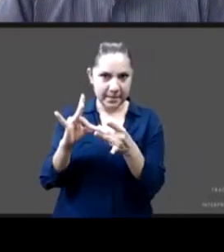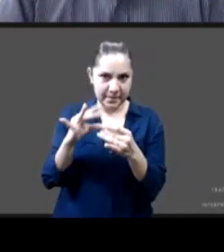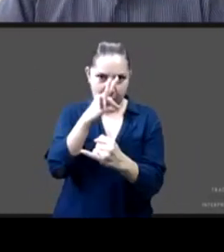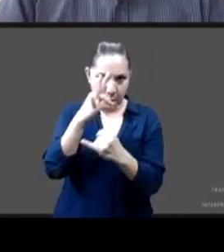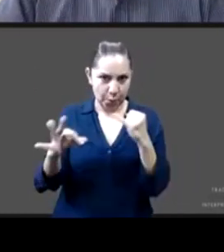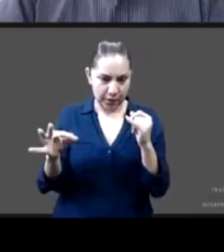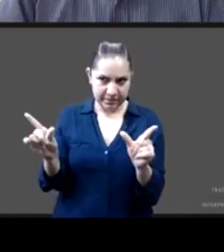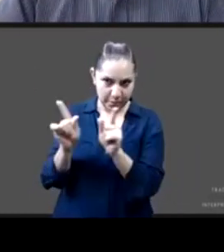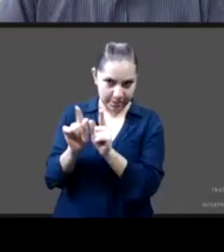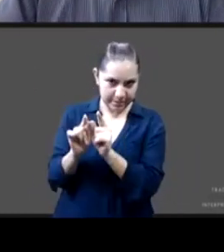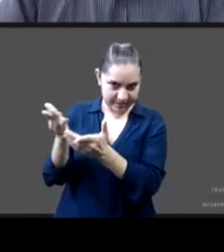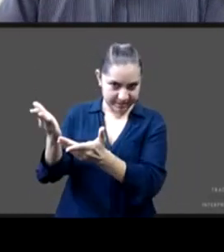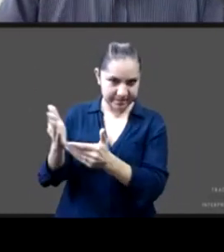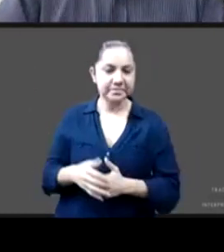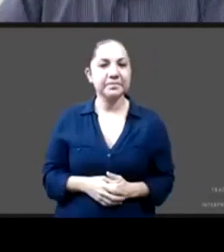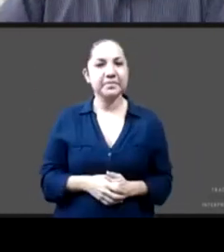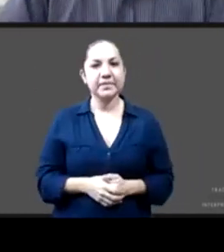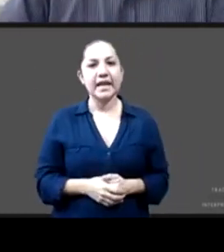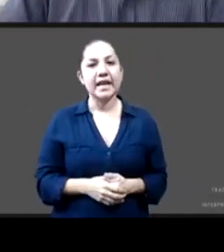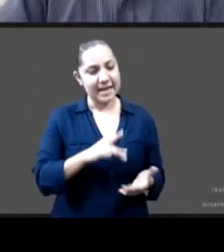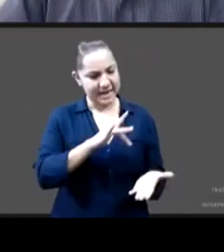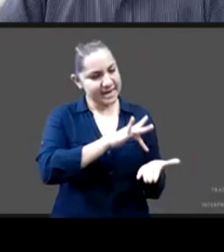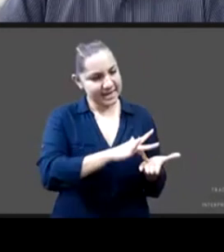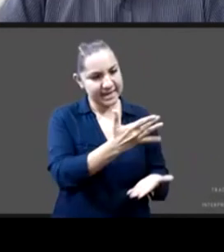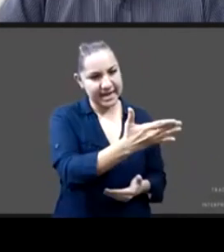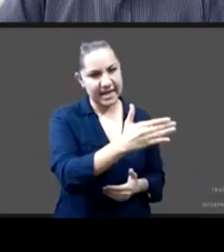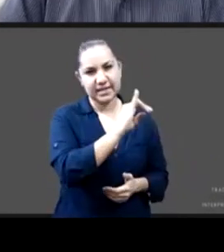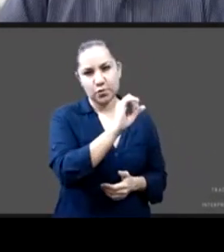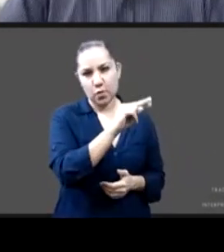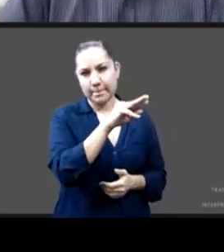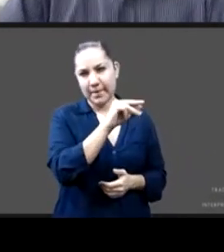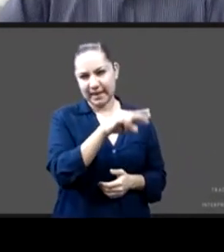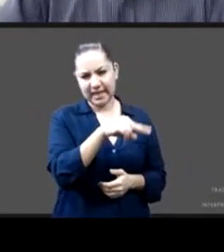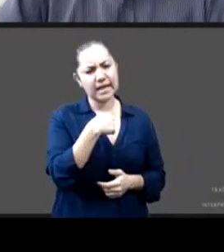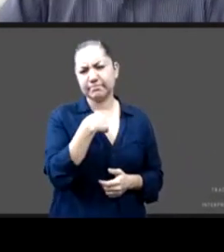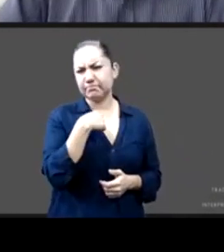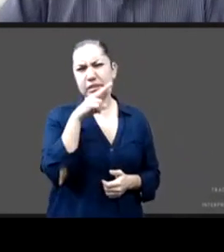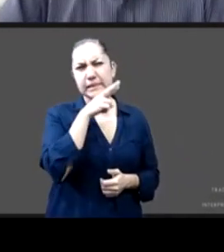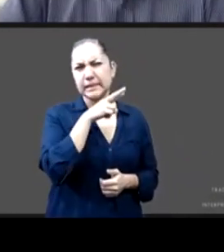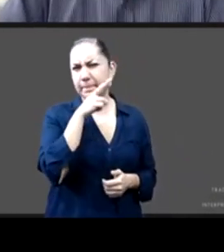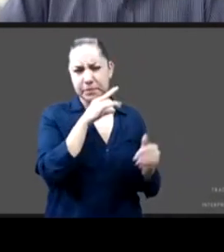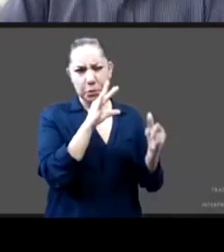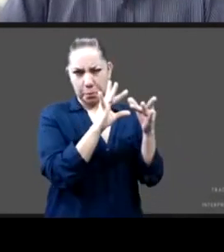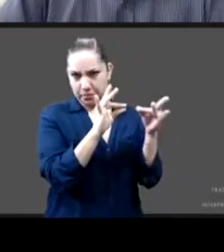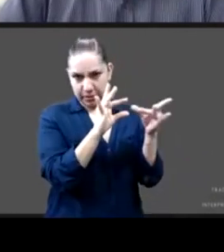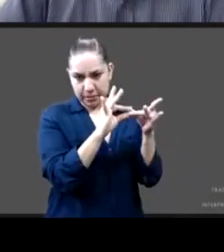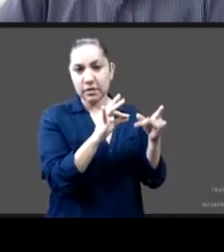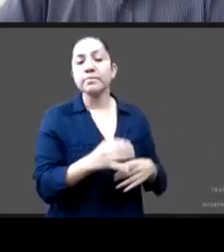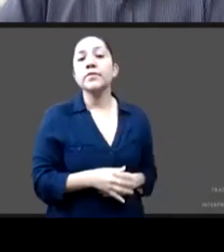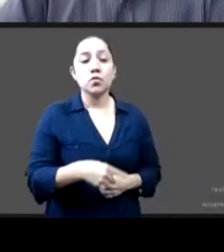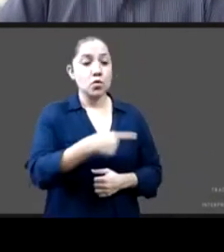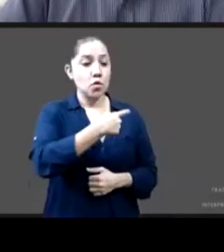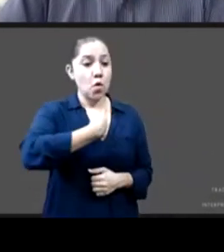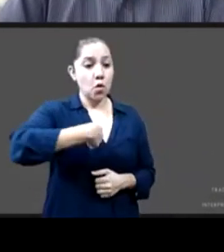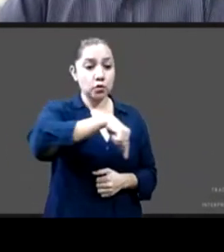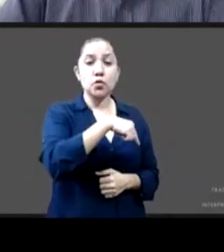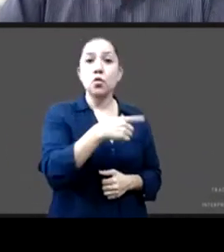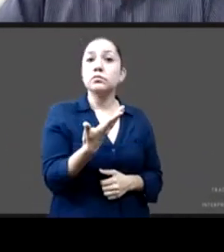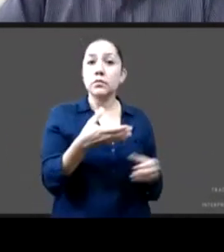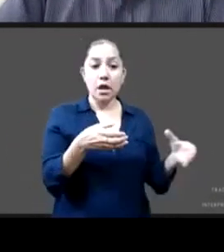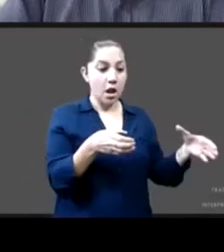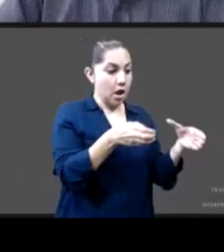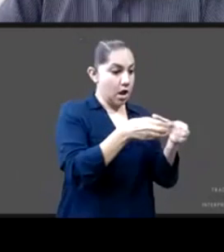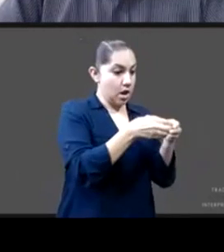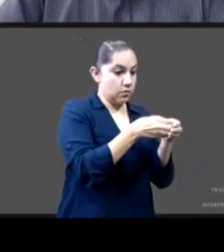Martín. Alguna, rápido, a ver, comento, no es que nosotros tengamos una unidad especializada para